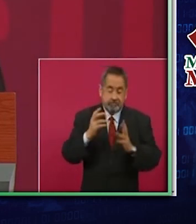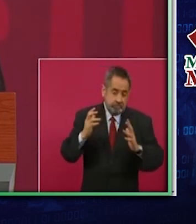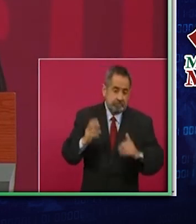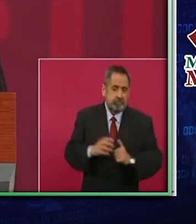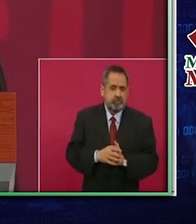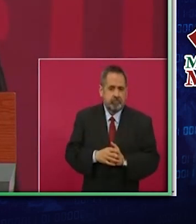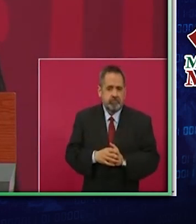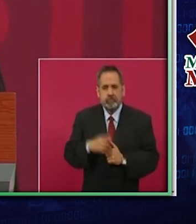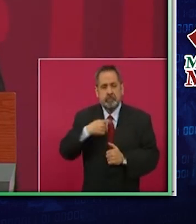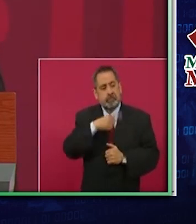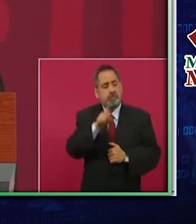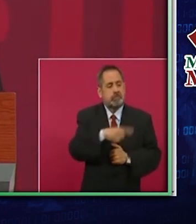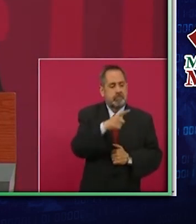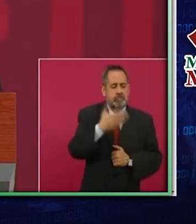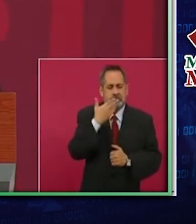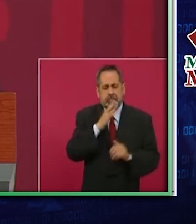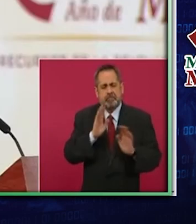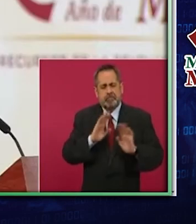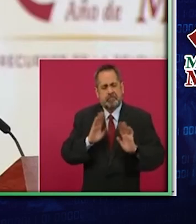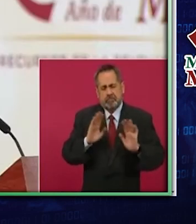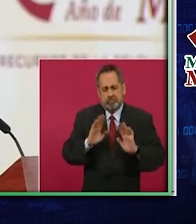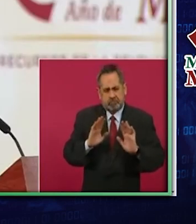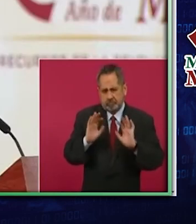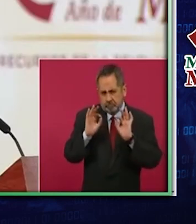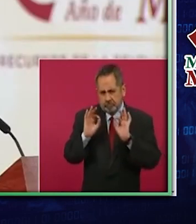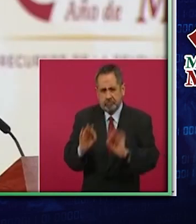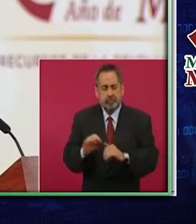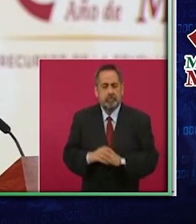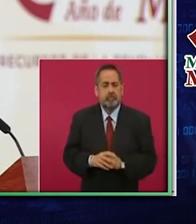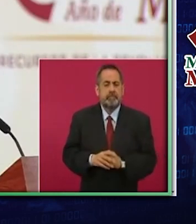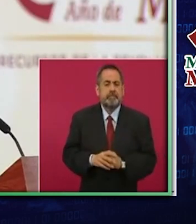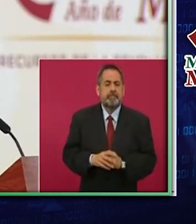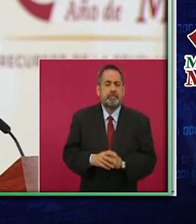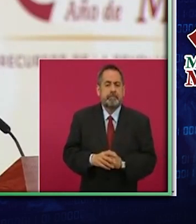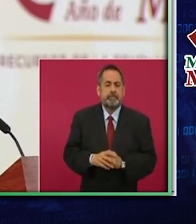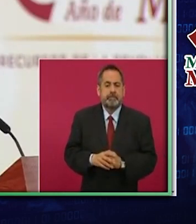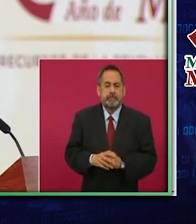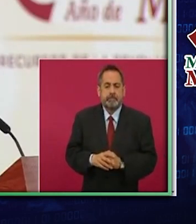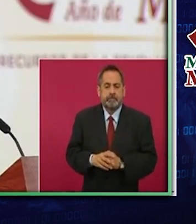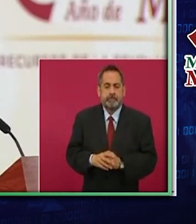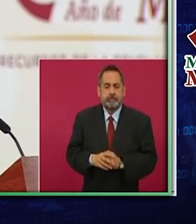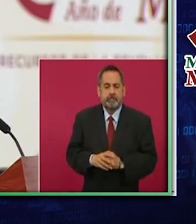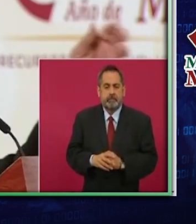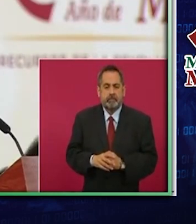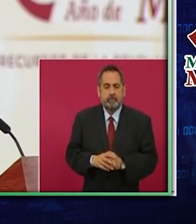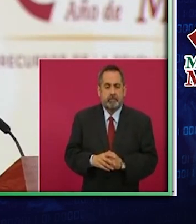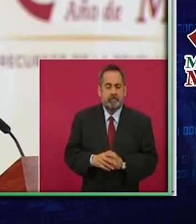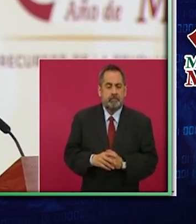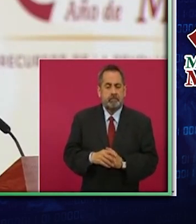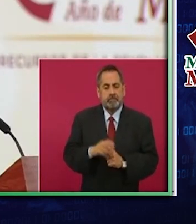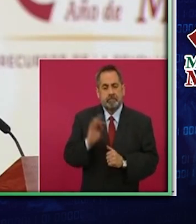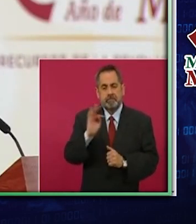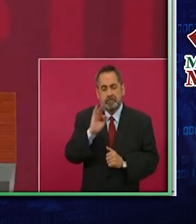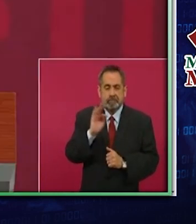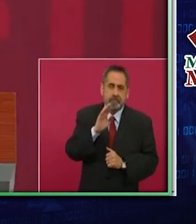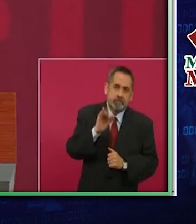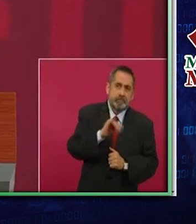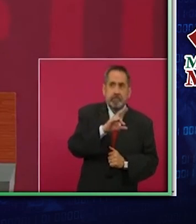voy a calificar y es este cercana o remota